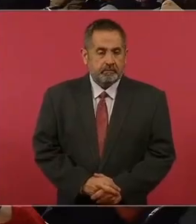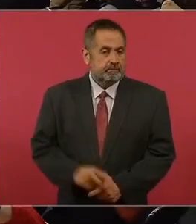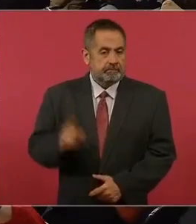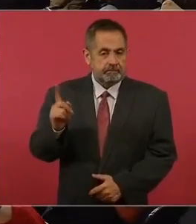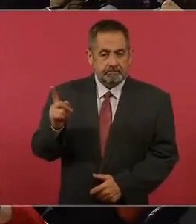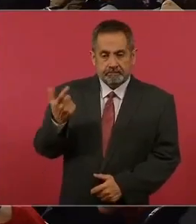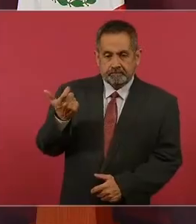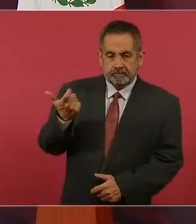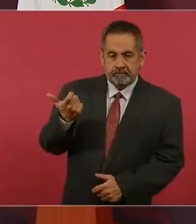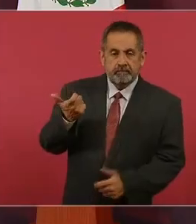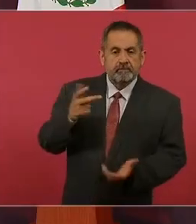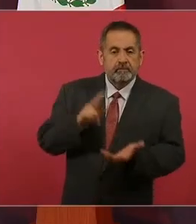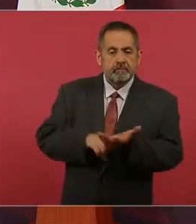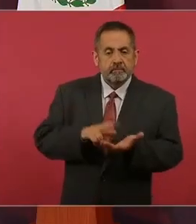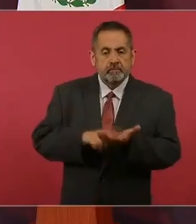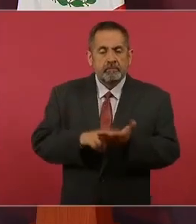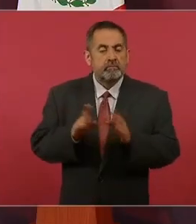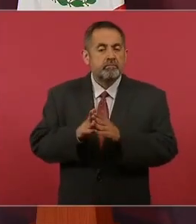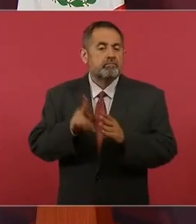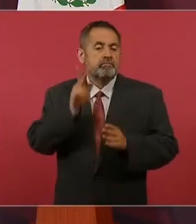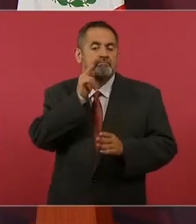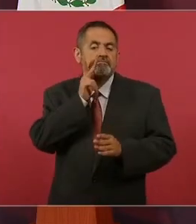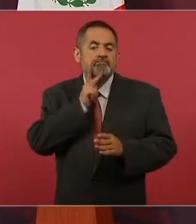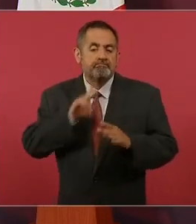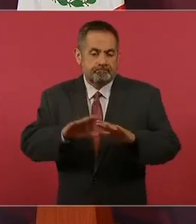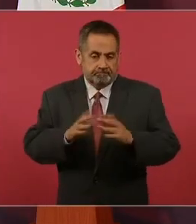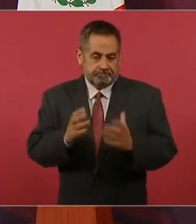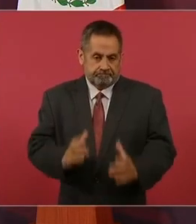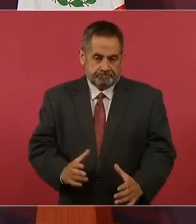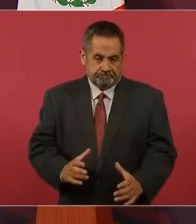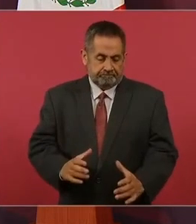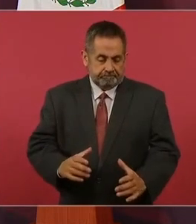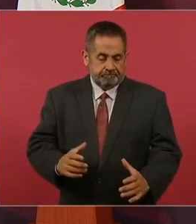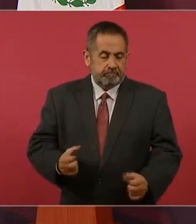de la mezcla mexicana de petróleo,